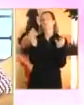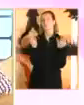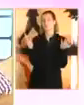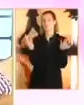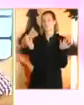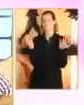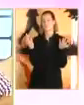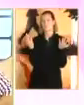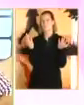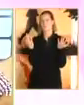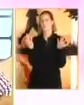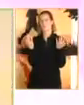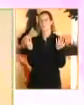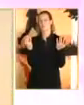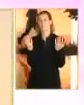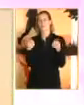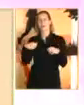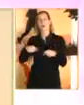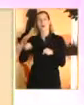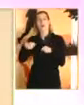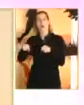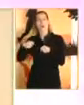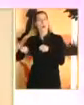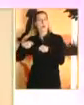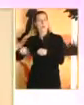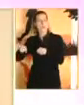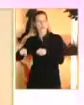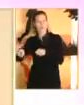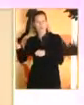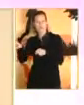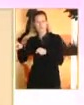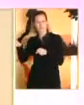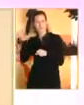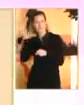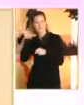Decibelios, una moto de esas que hacen tanto ruido que son molestas, no